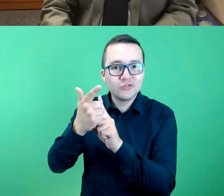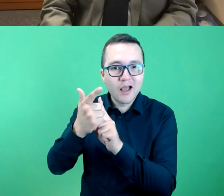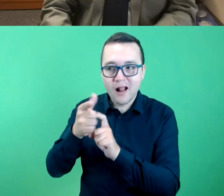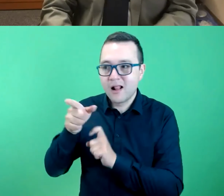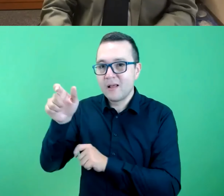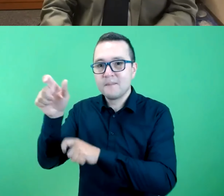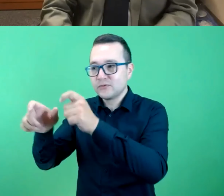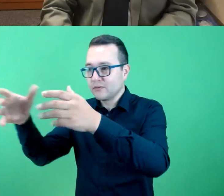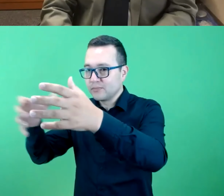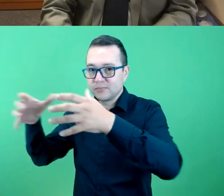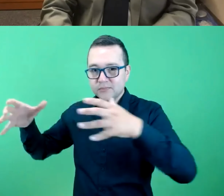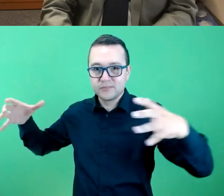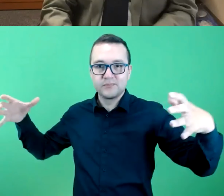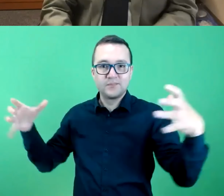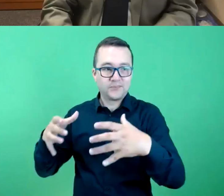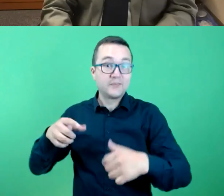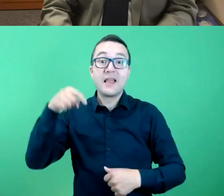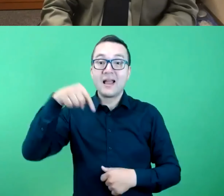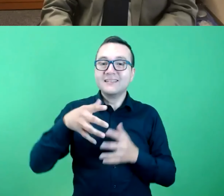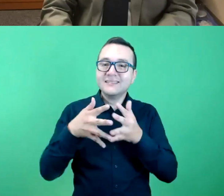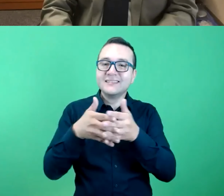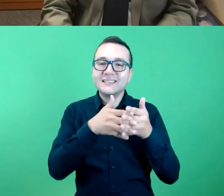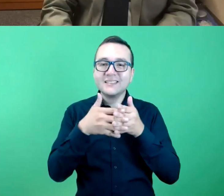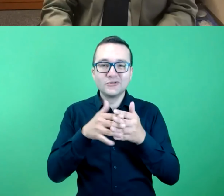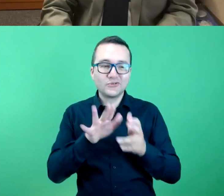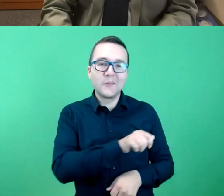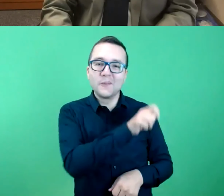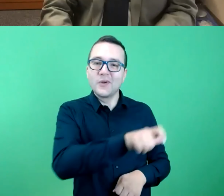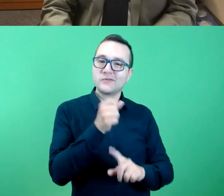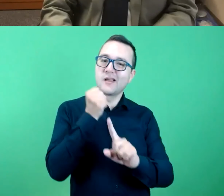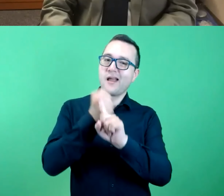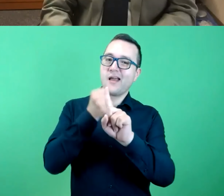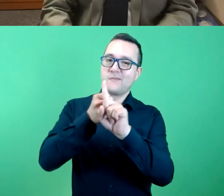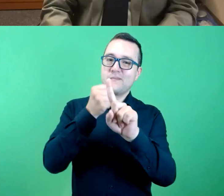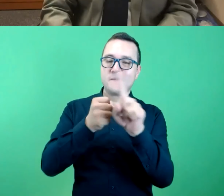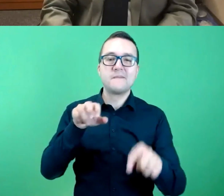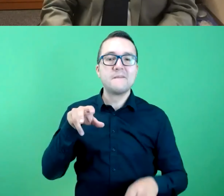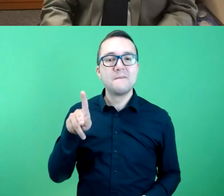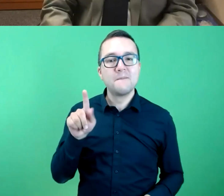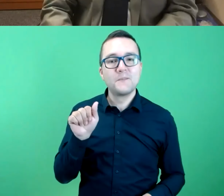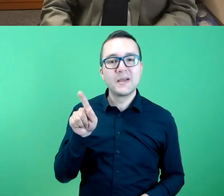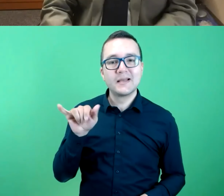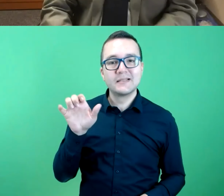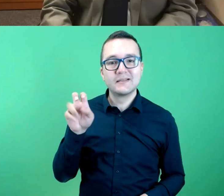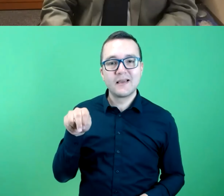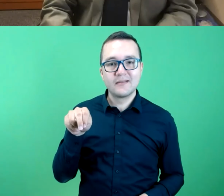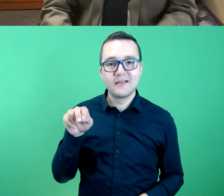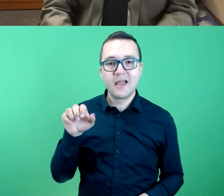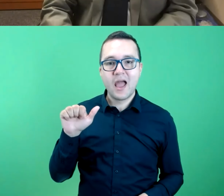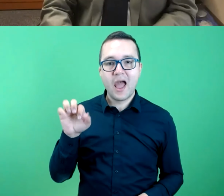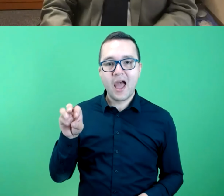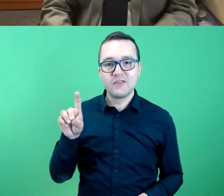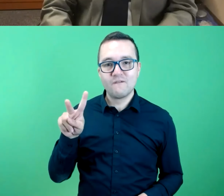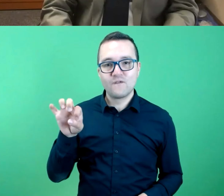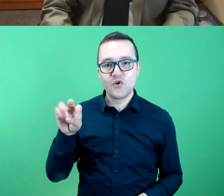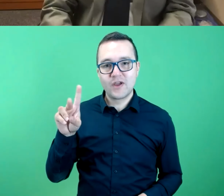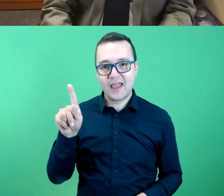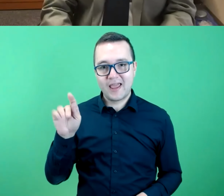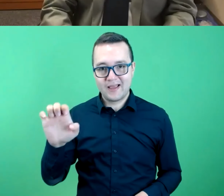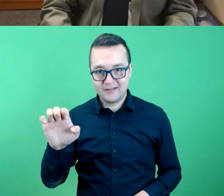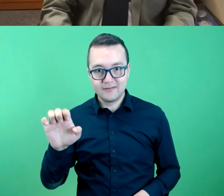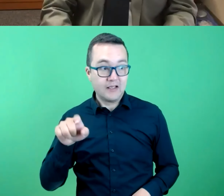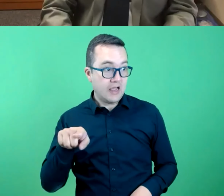llamado Patient Advocate. Estos profesionales son pagados por el hospital para apoyar al paciente, a sus familiares, durante